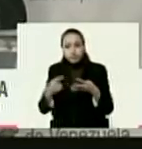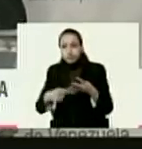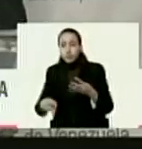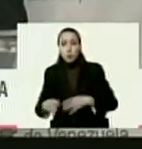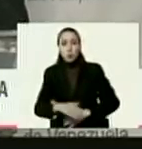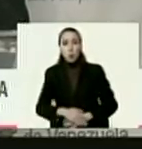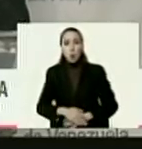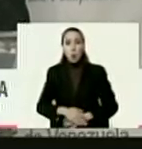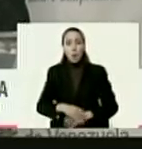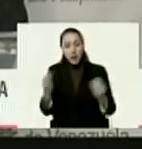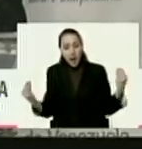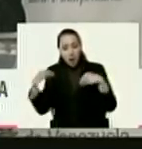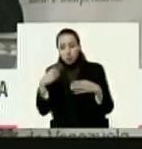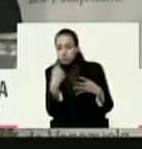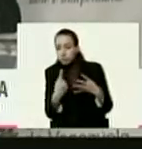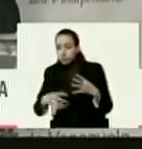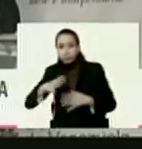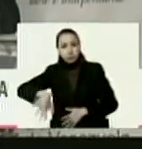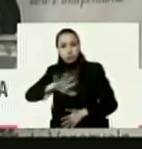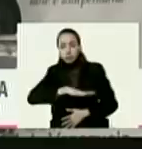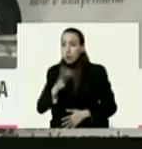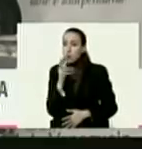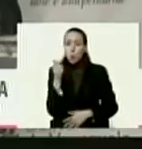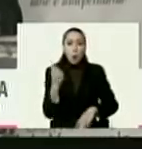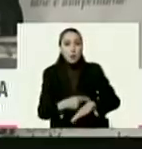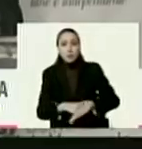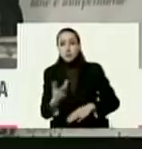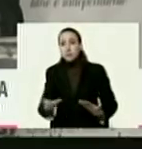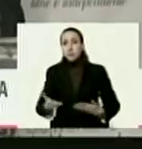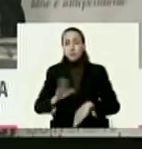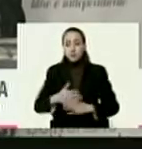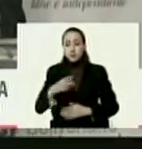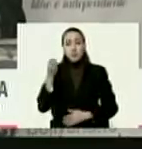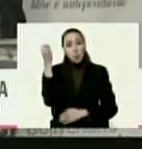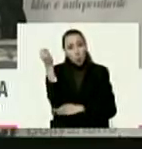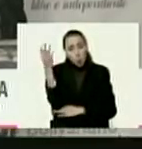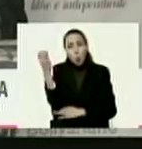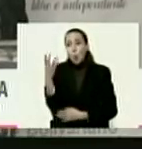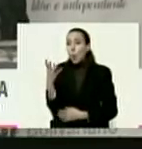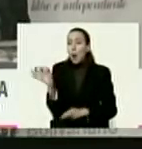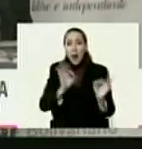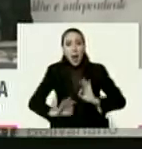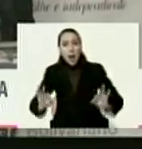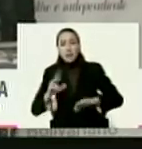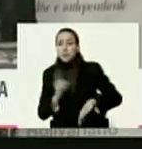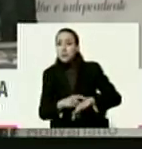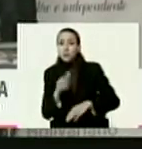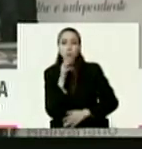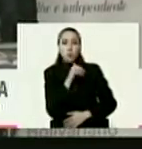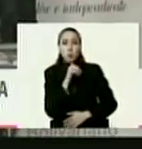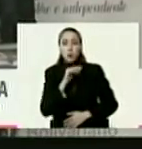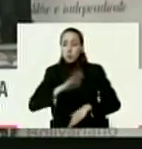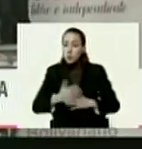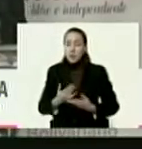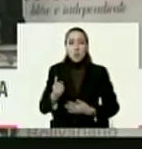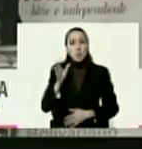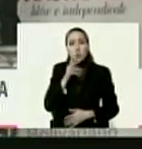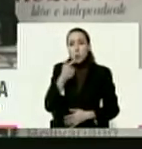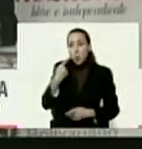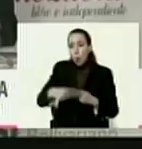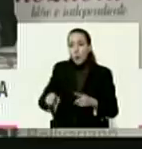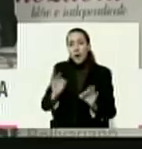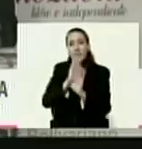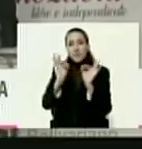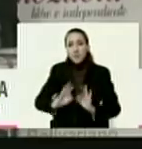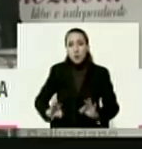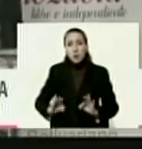para negociaciones tras bastidores, para hacer alguna declaración de buenas intenciones, y no queda otra alternativa que